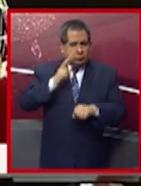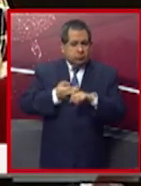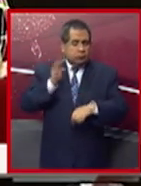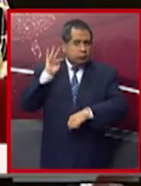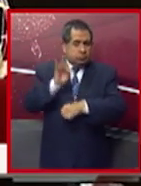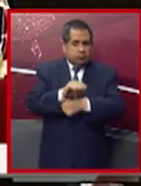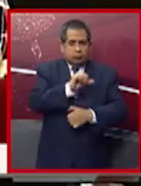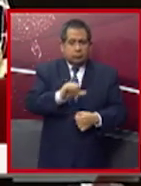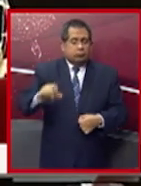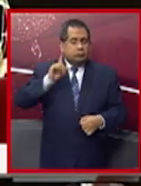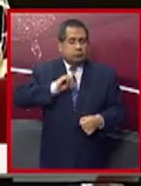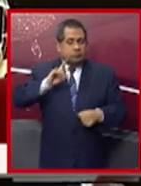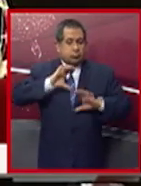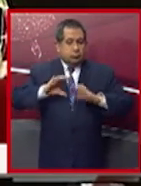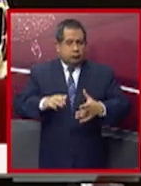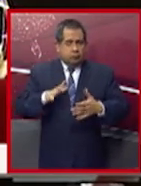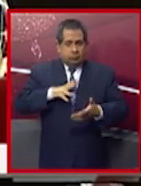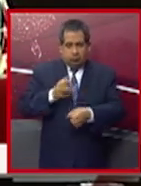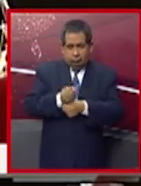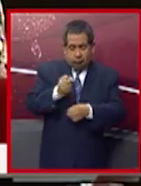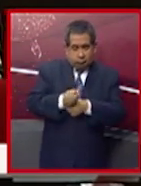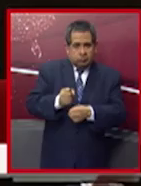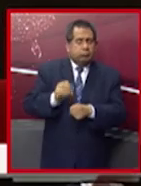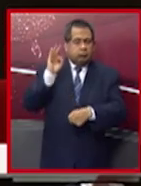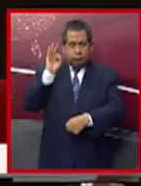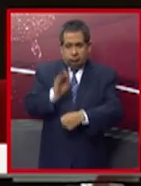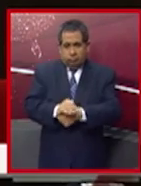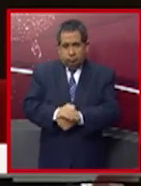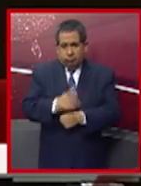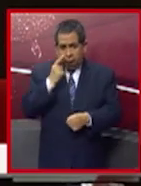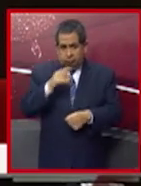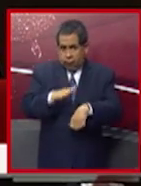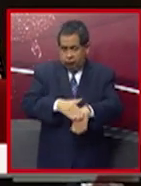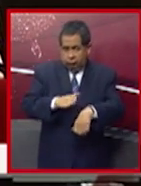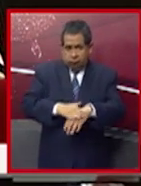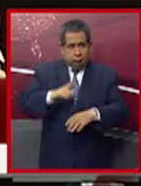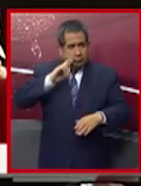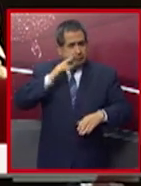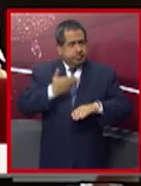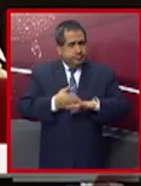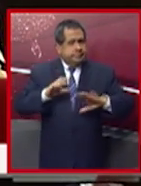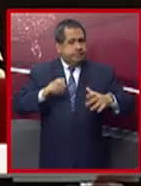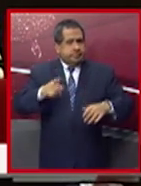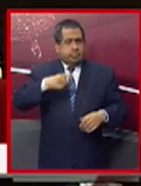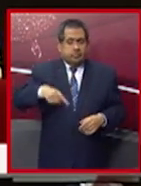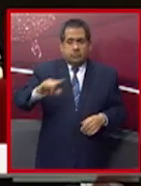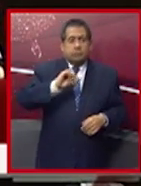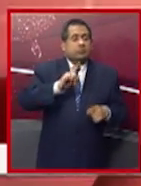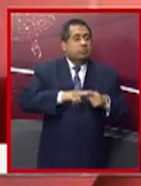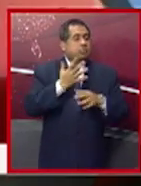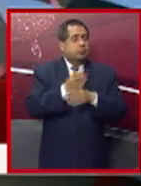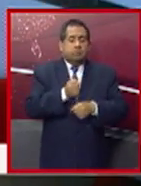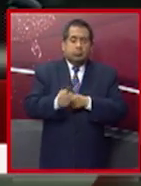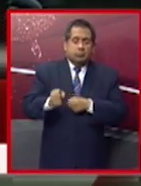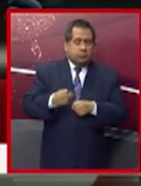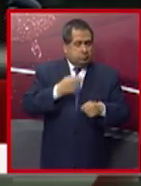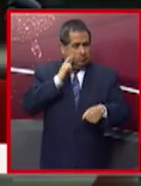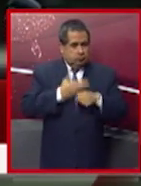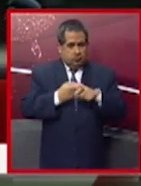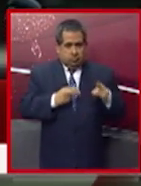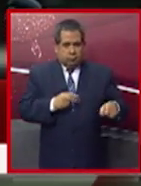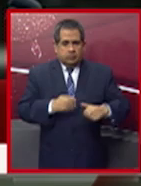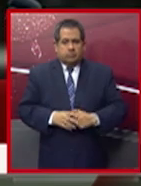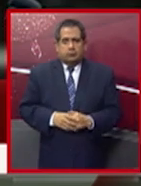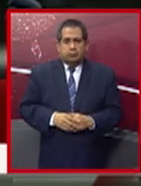las mujeres víctimas de violencia y de exigir responsabilidad a los autores.